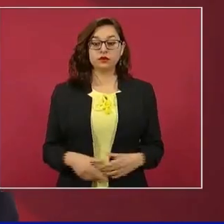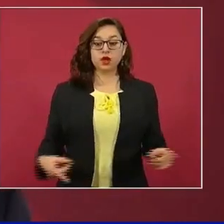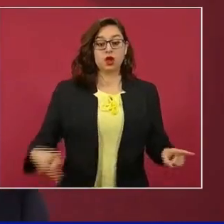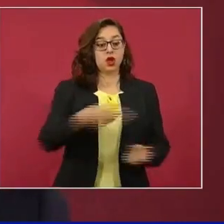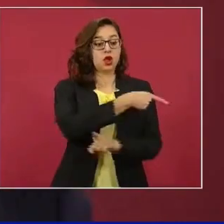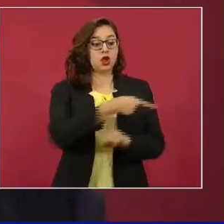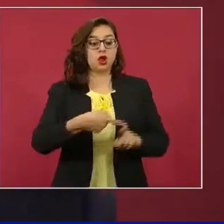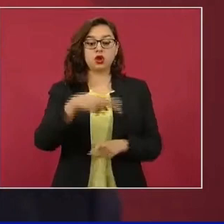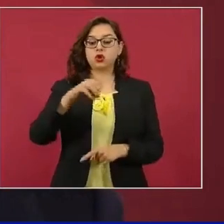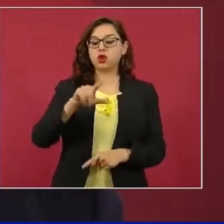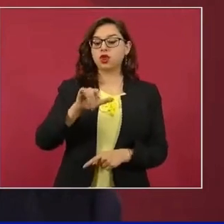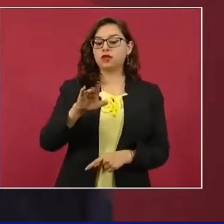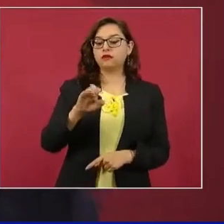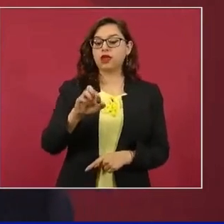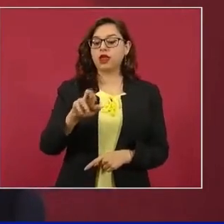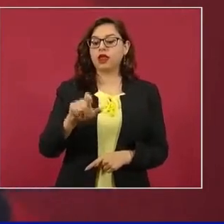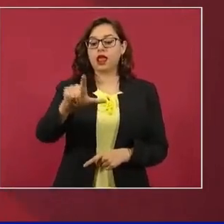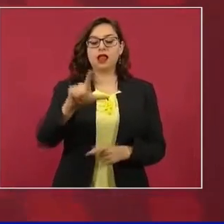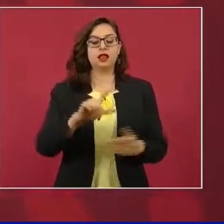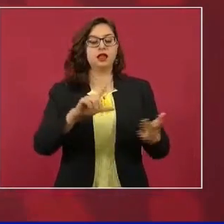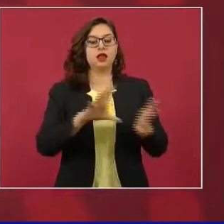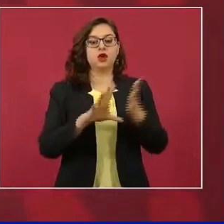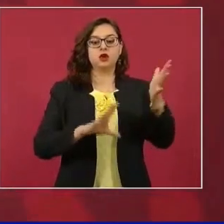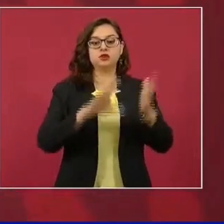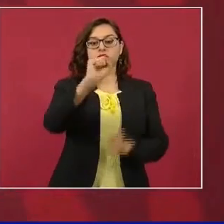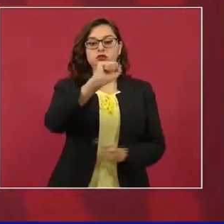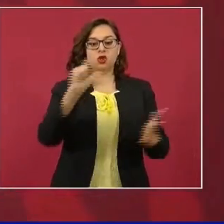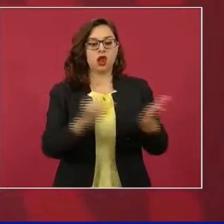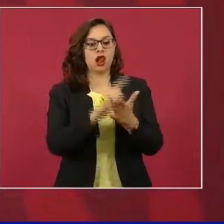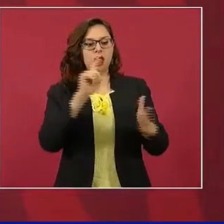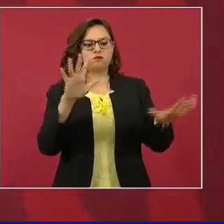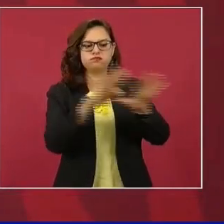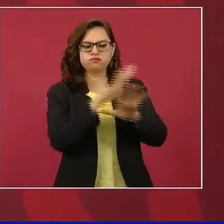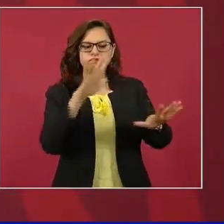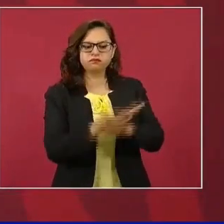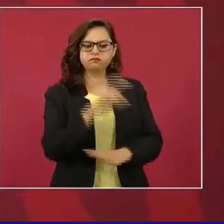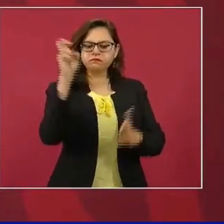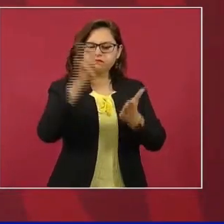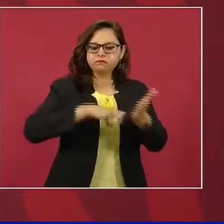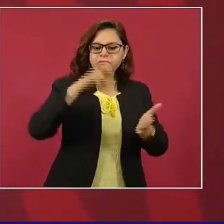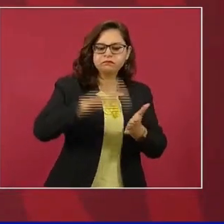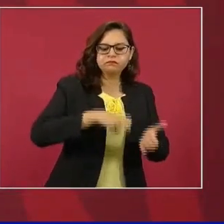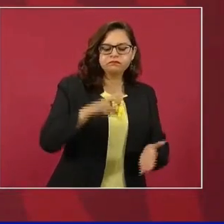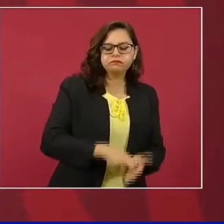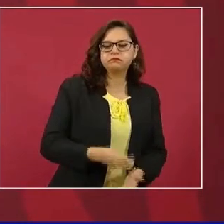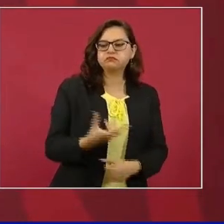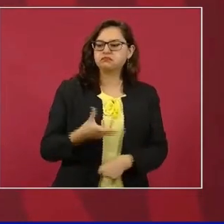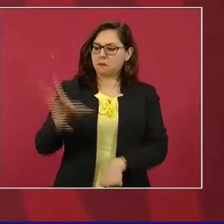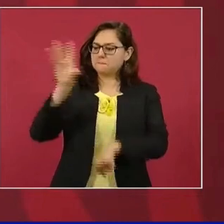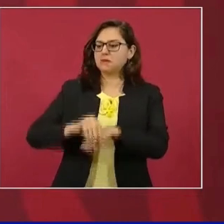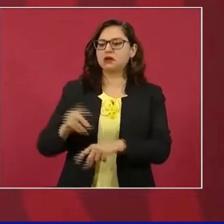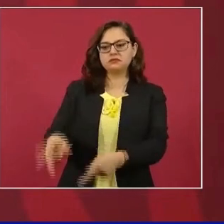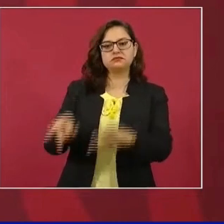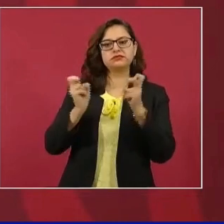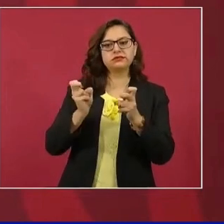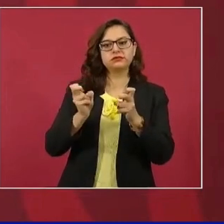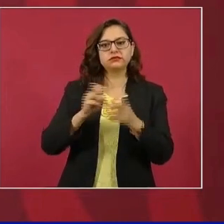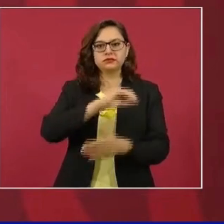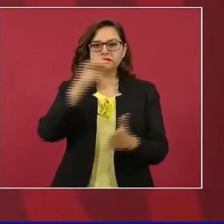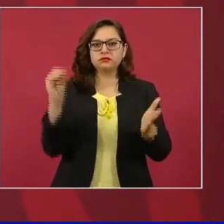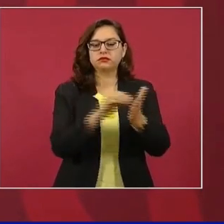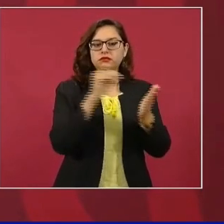Hagan una revisión de las reformas constitucionales de los últimos 40 años,